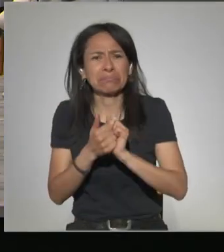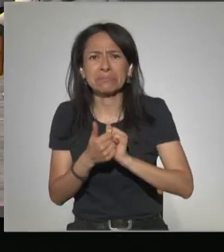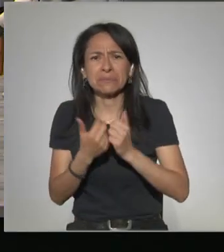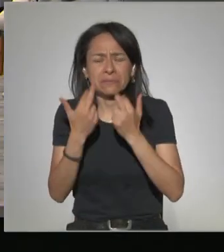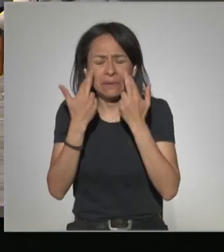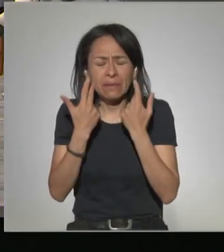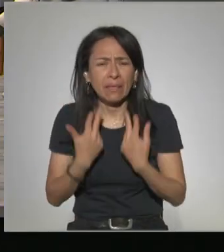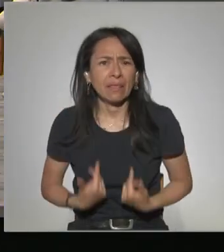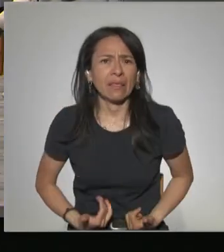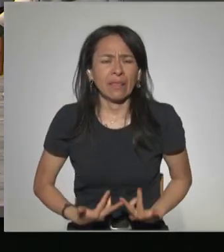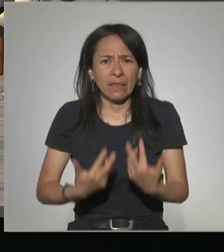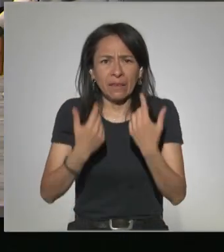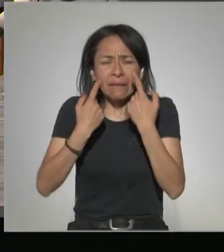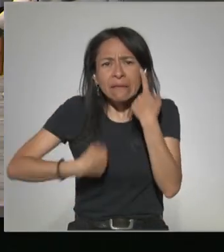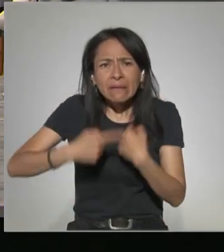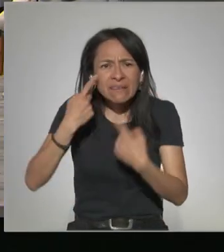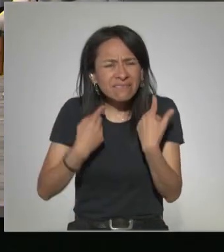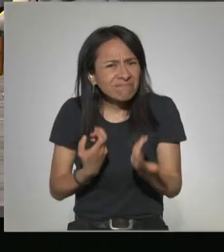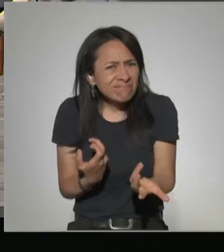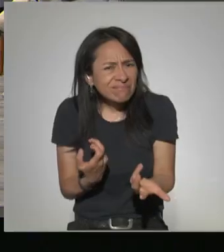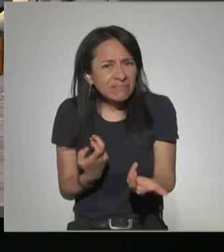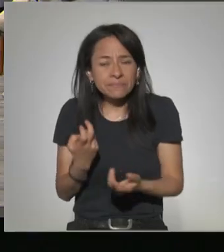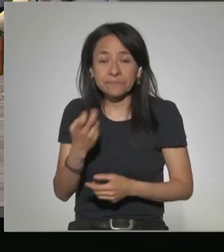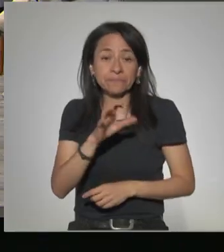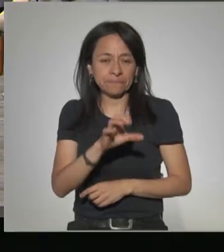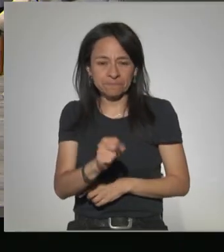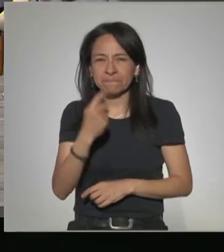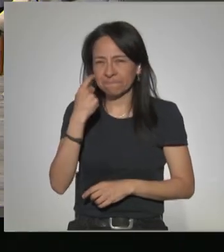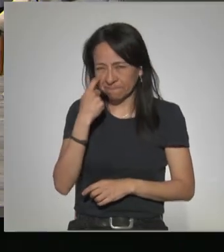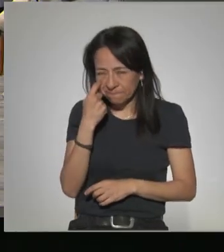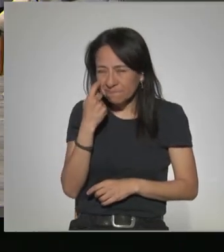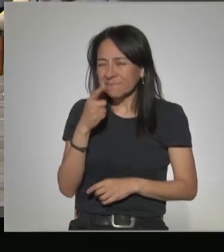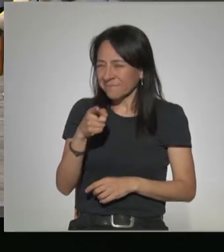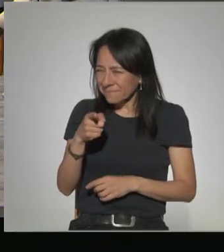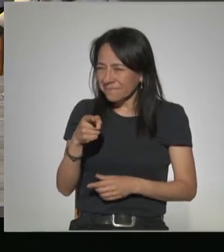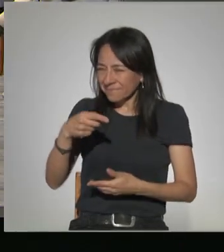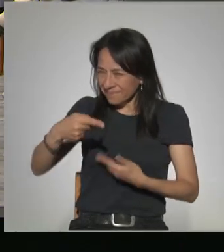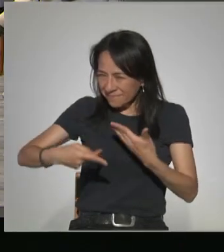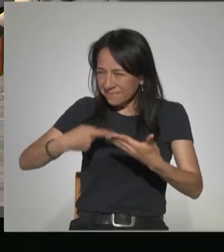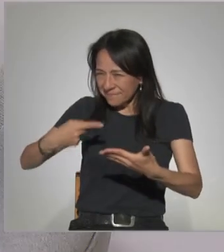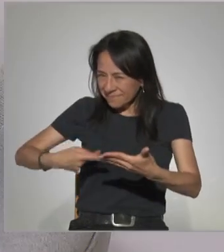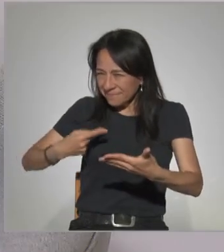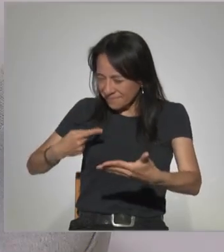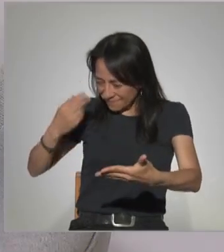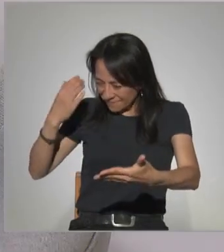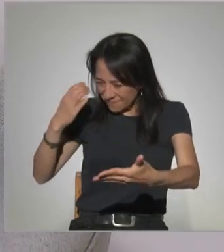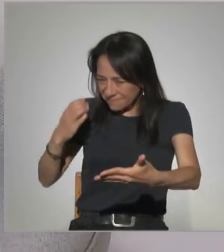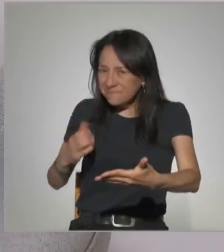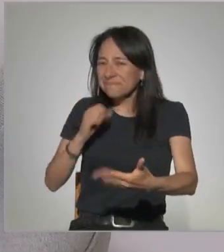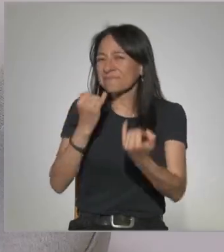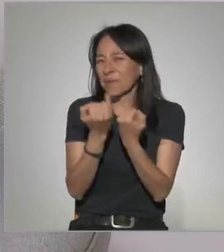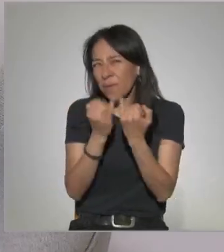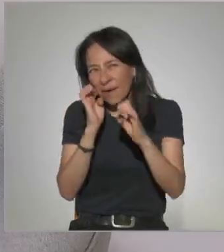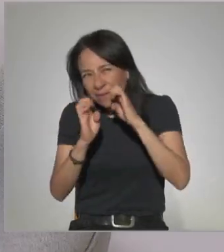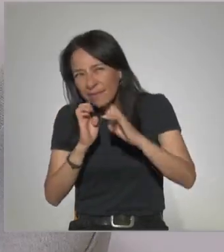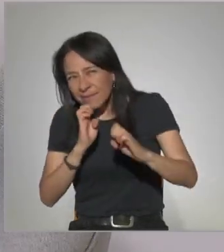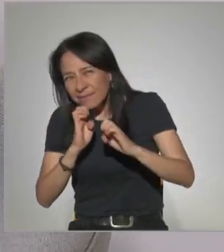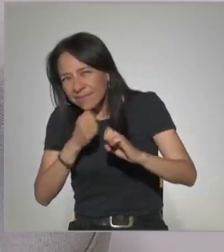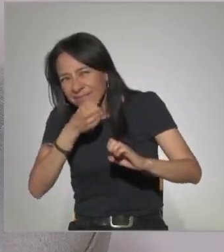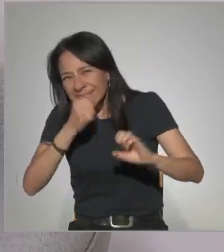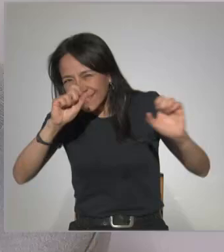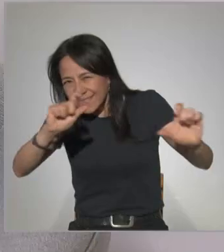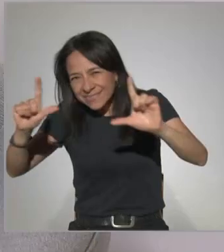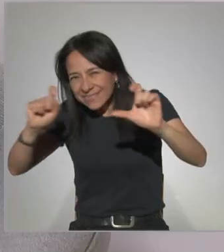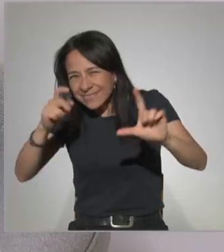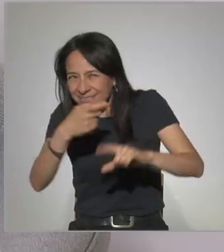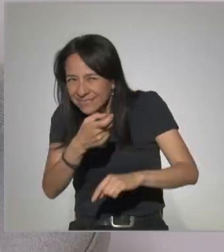creo que algo que ha ido siendo recurrente, ¿no?, en las preguntas e incluso en las entrevistas que